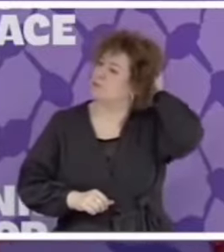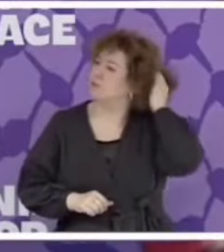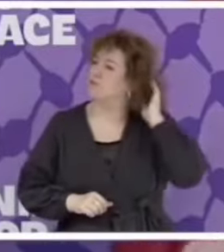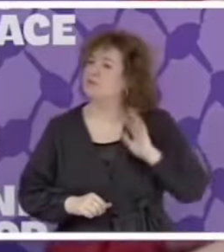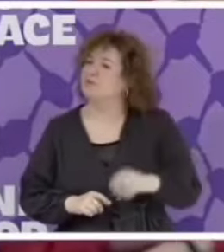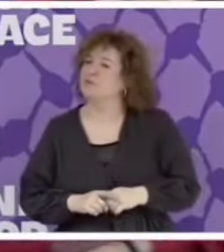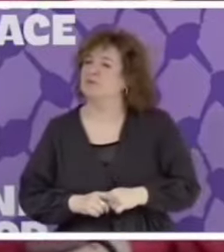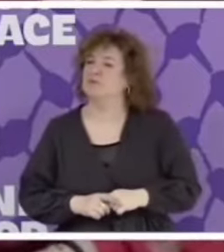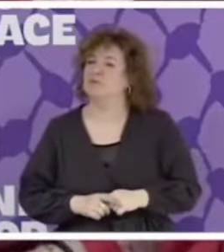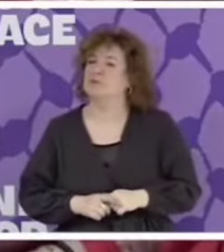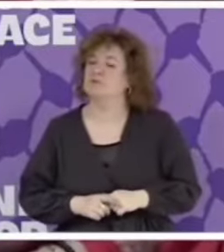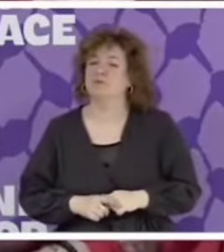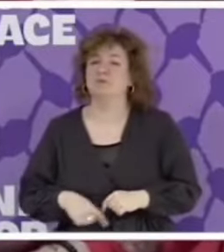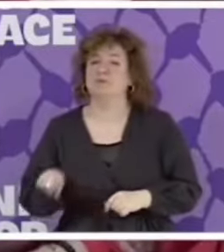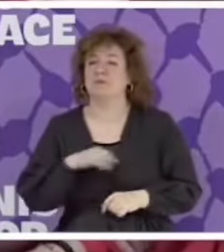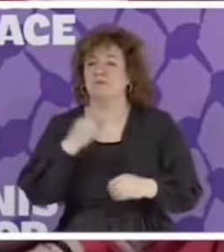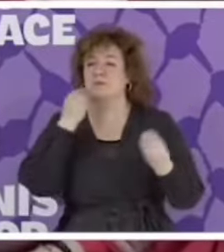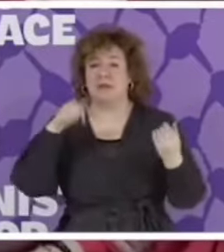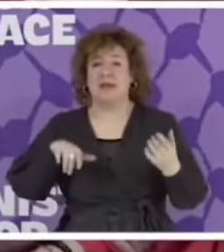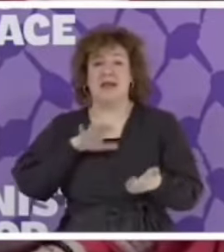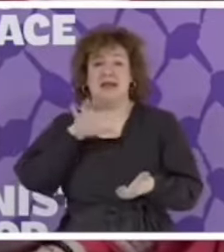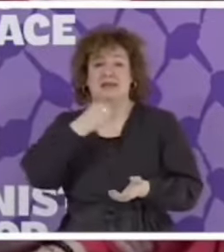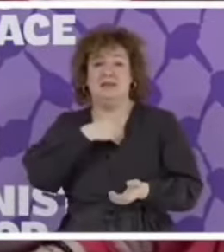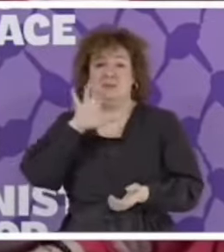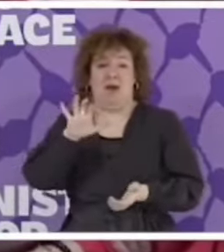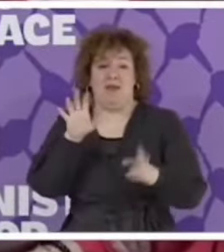parte de lo que está pasando en este país.